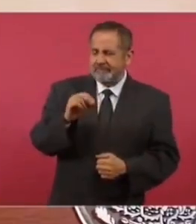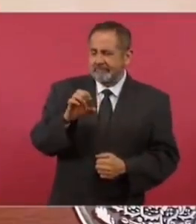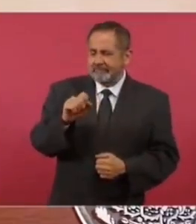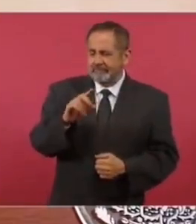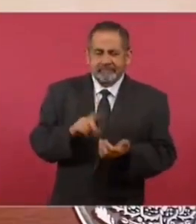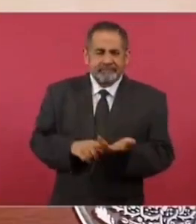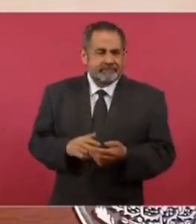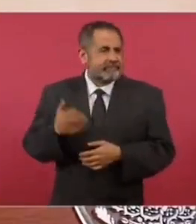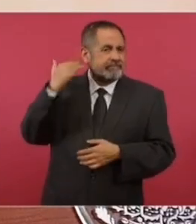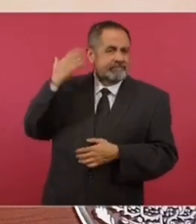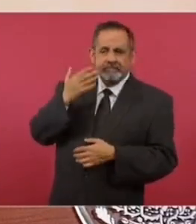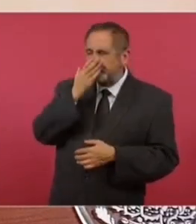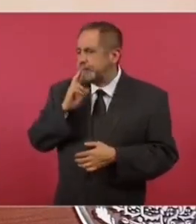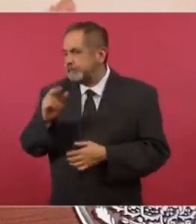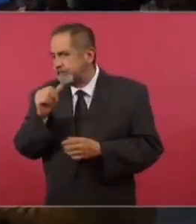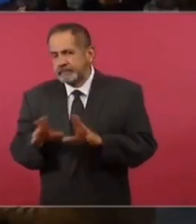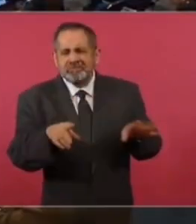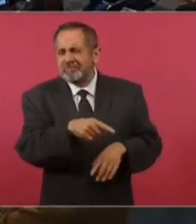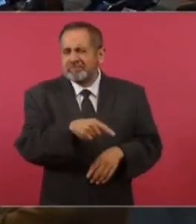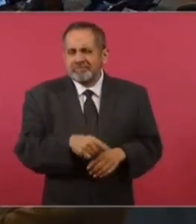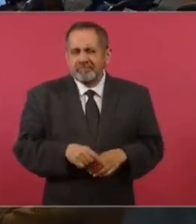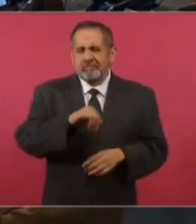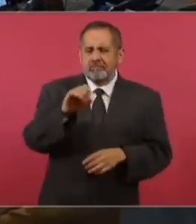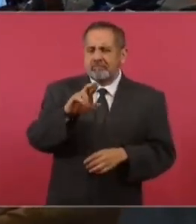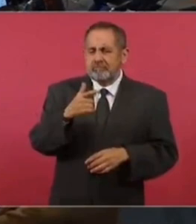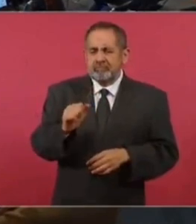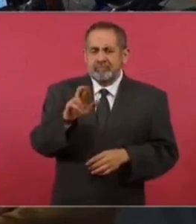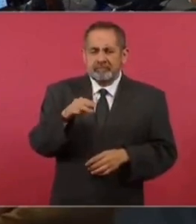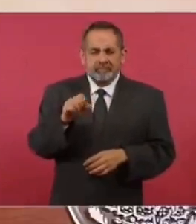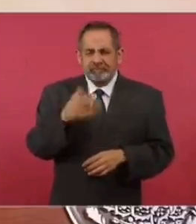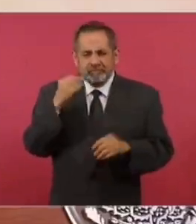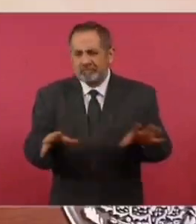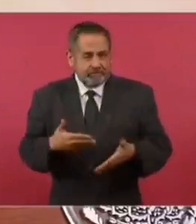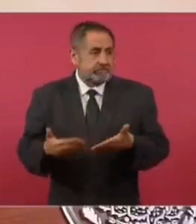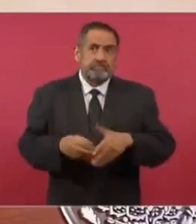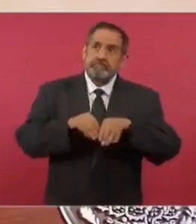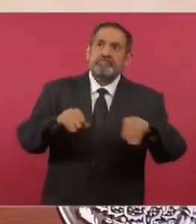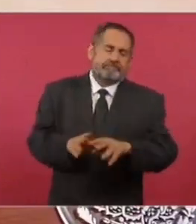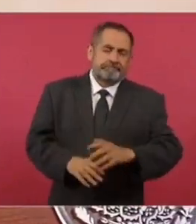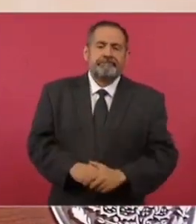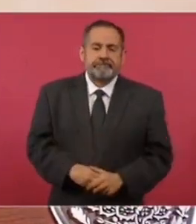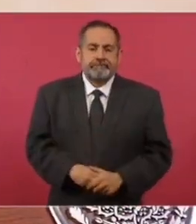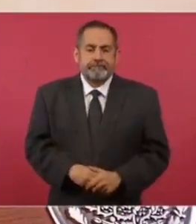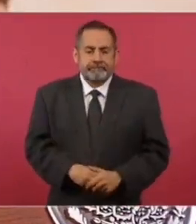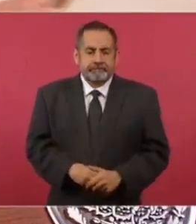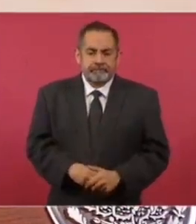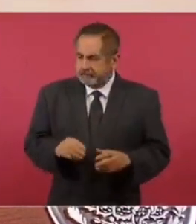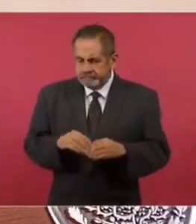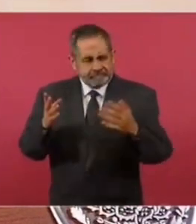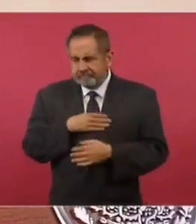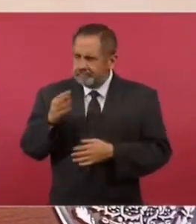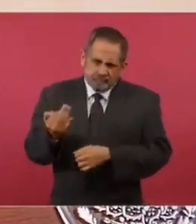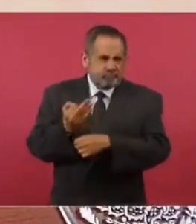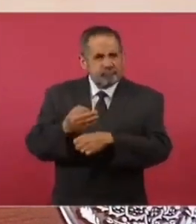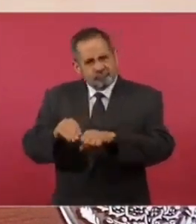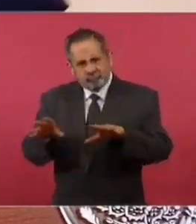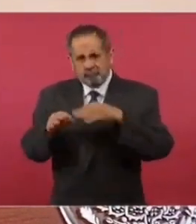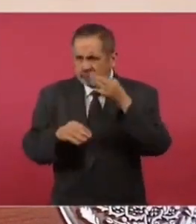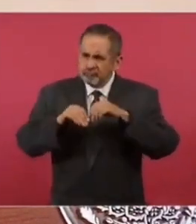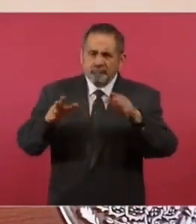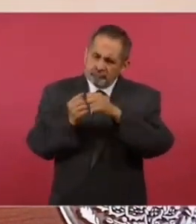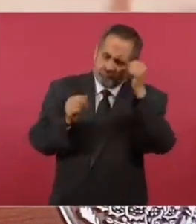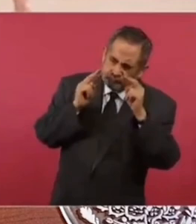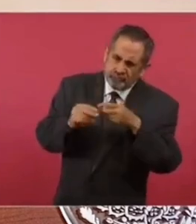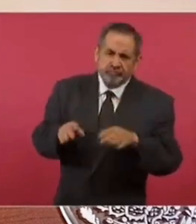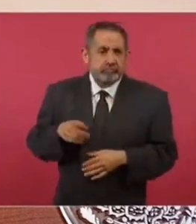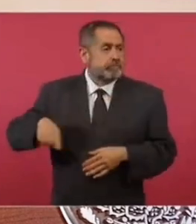había reportes como los de Jorge Ramos, como ahora. Pero claro, qué bueno que todo esto está